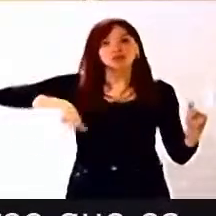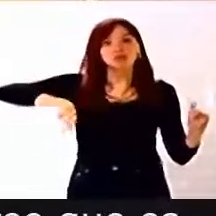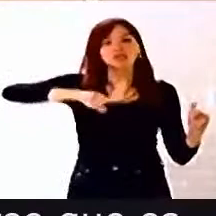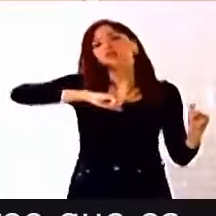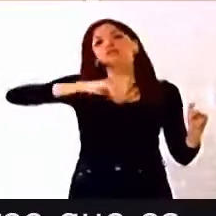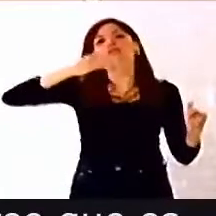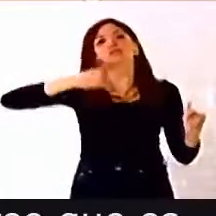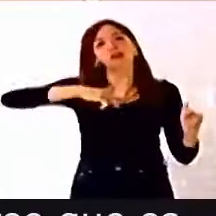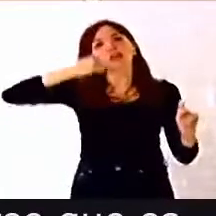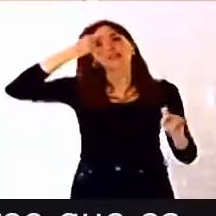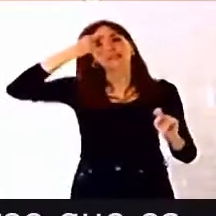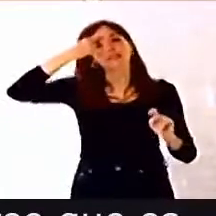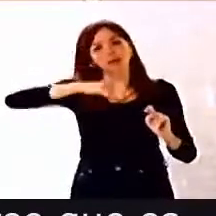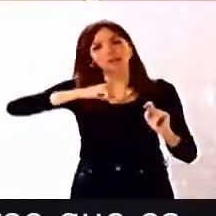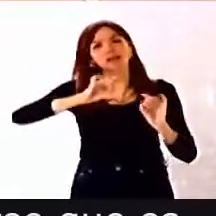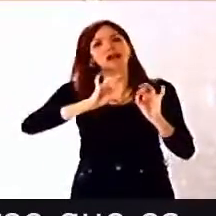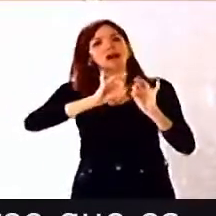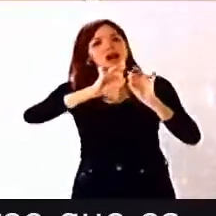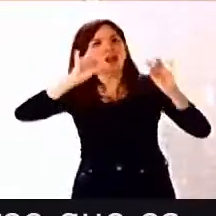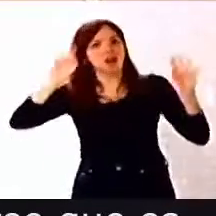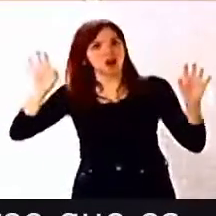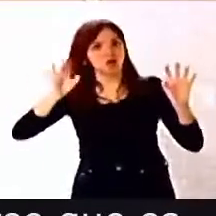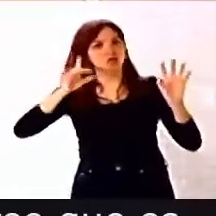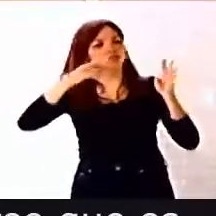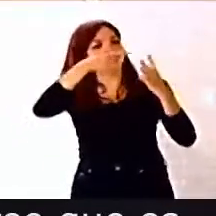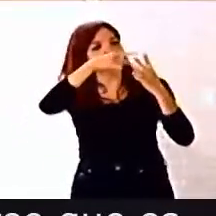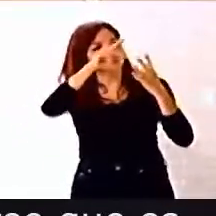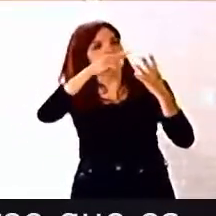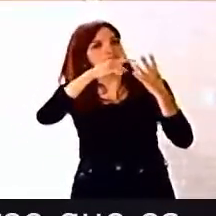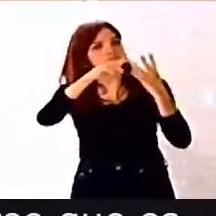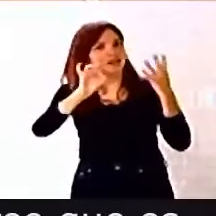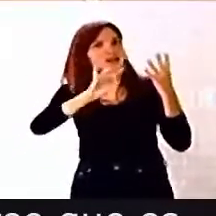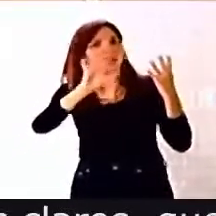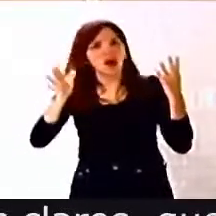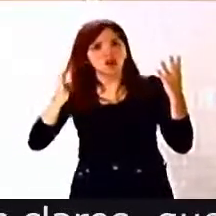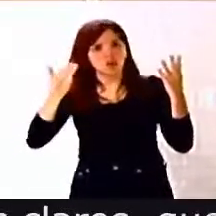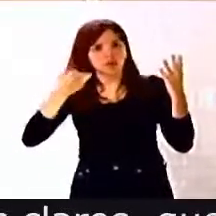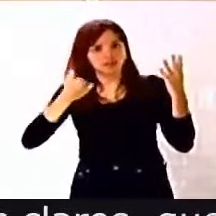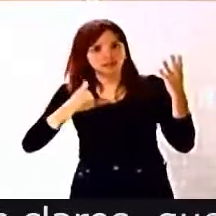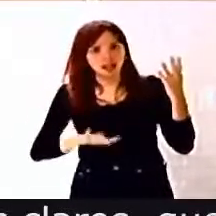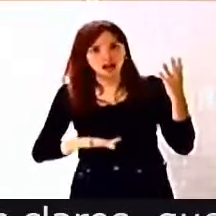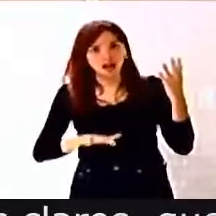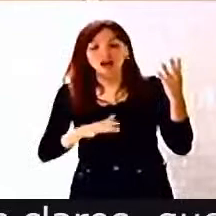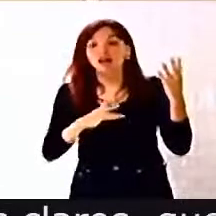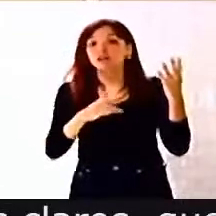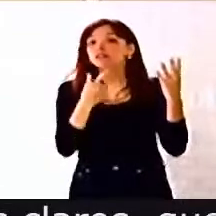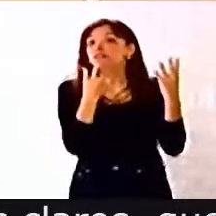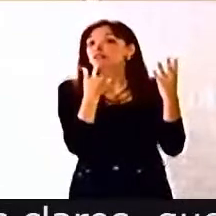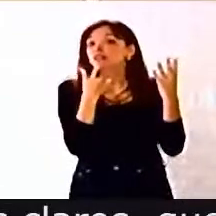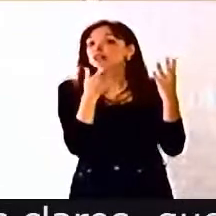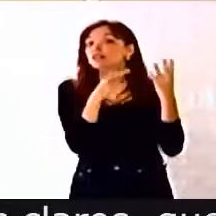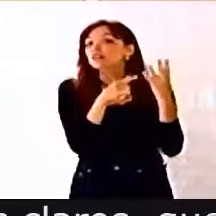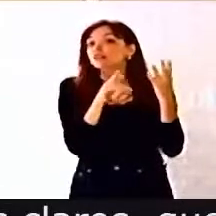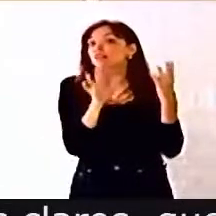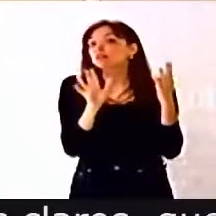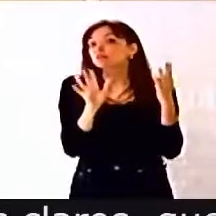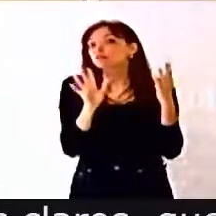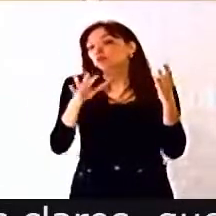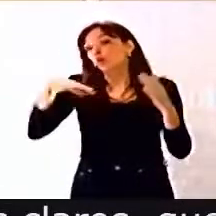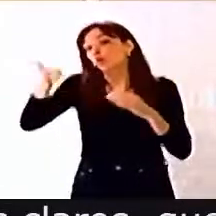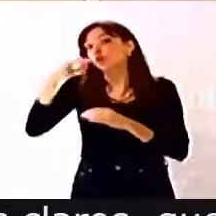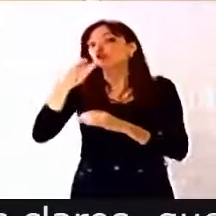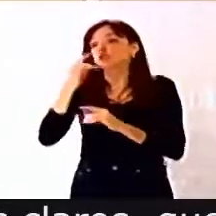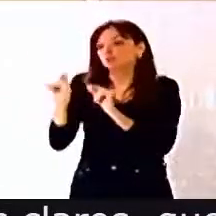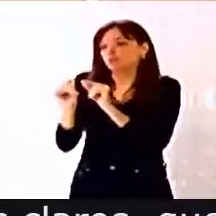indicadores ya más claros que nos indican, salvo que tengamos algún rebrote